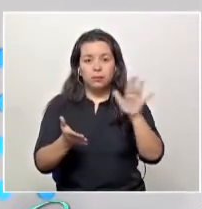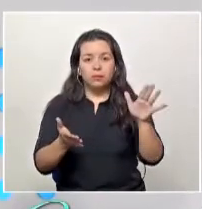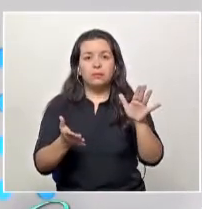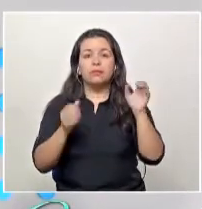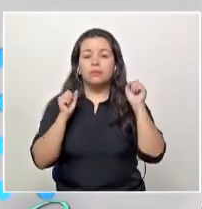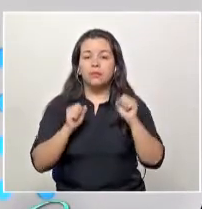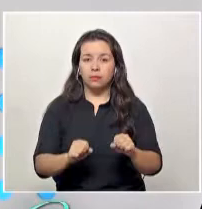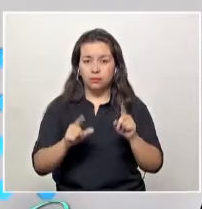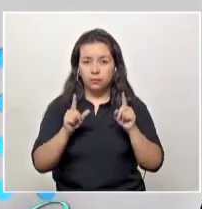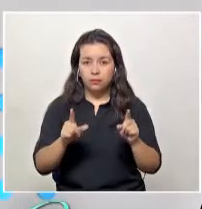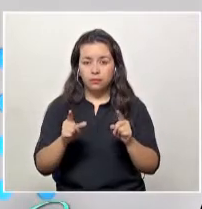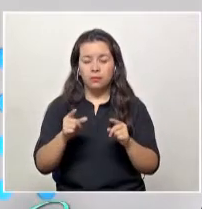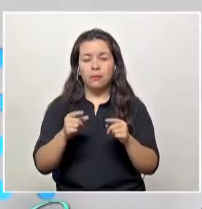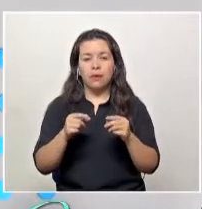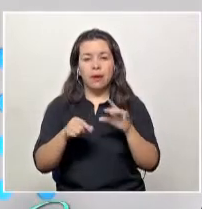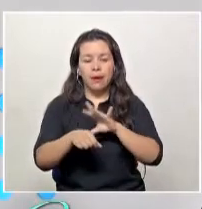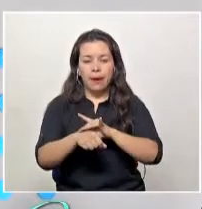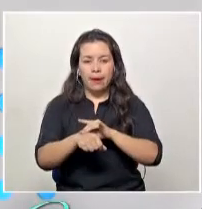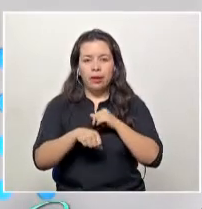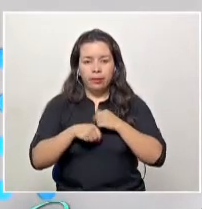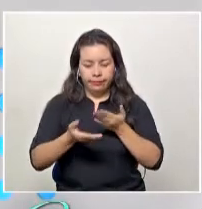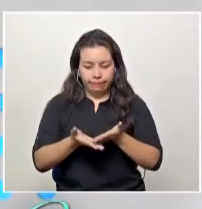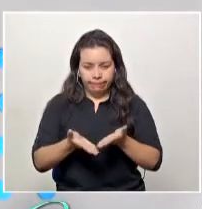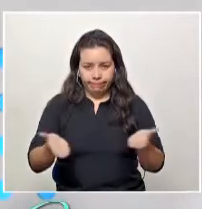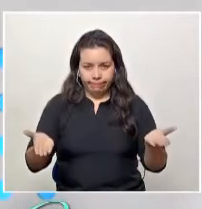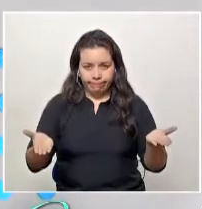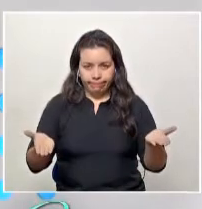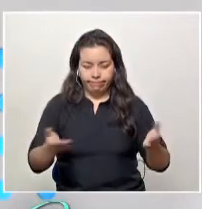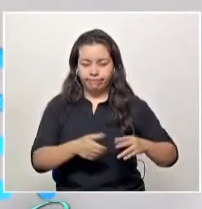medicamentos Dr. Rojas. La página es